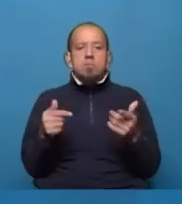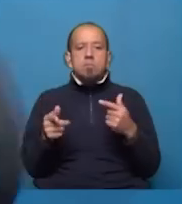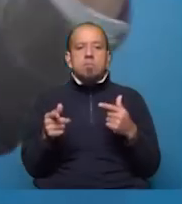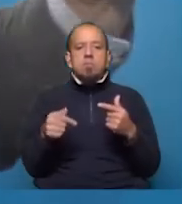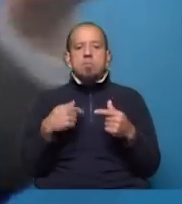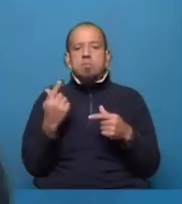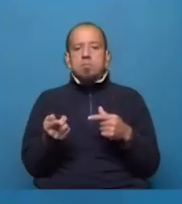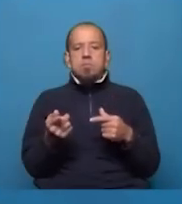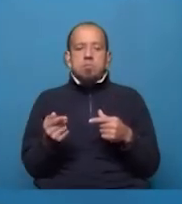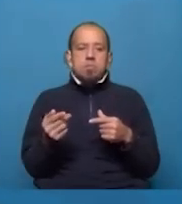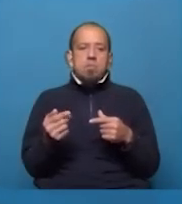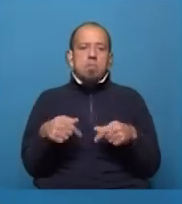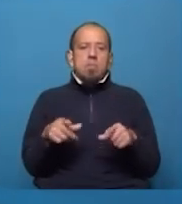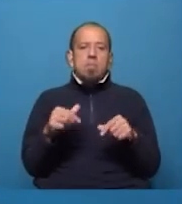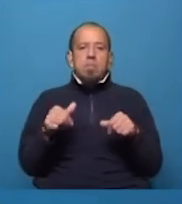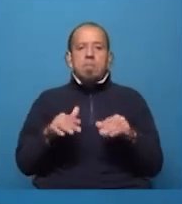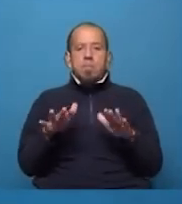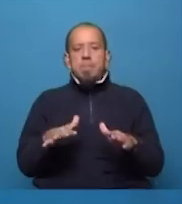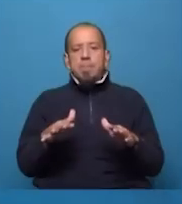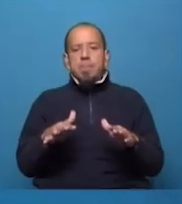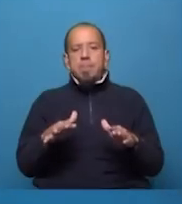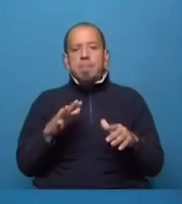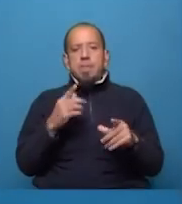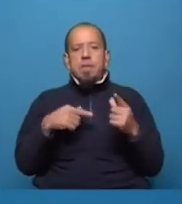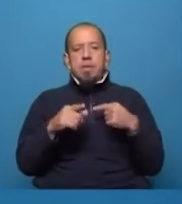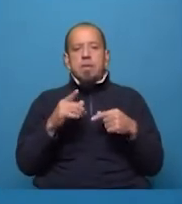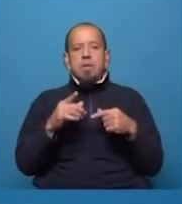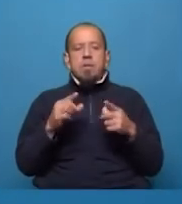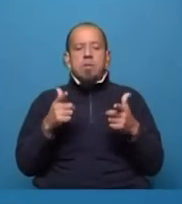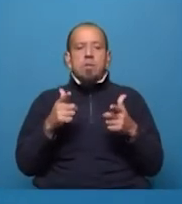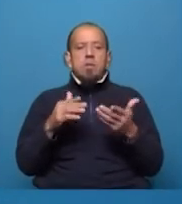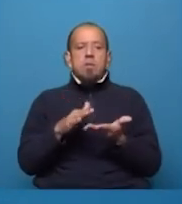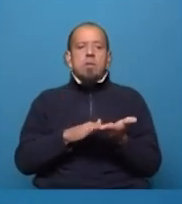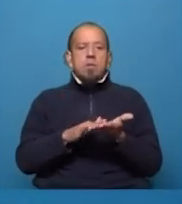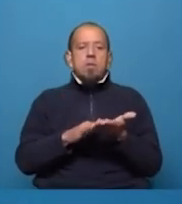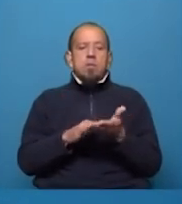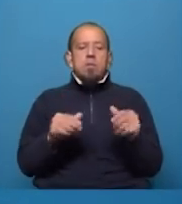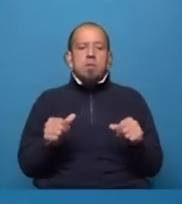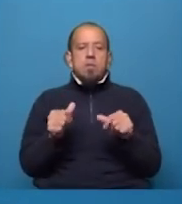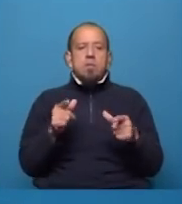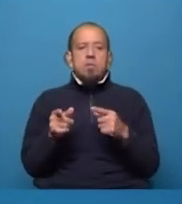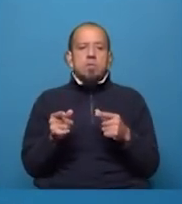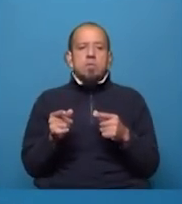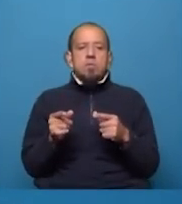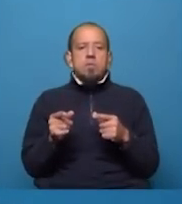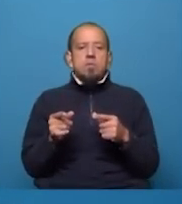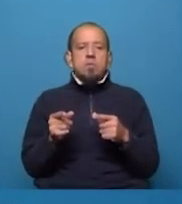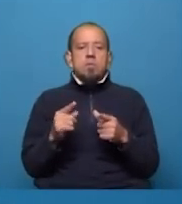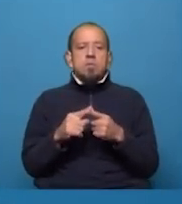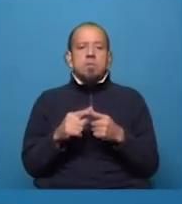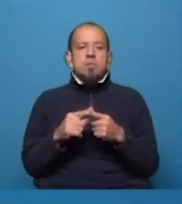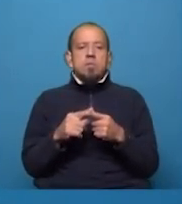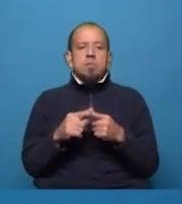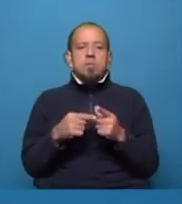actor está por allá otro por allá otro y el que está acá dice a mí nadie me llamó Así que no tengo nada que hacer con esa cabeza nunca vamos a agarrar a nadie